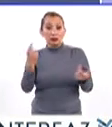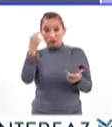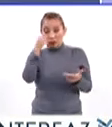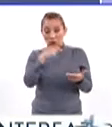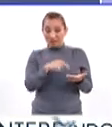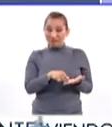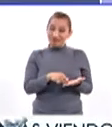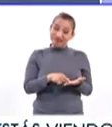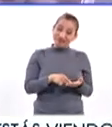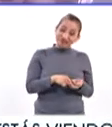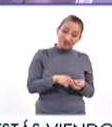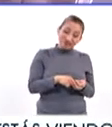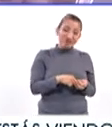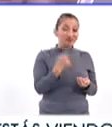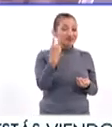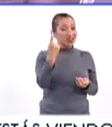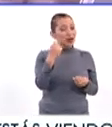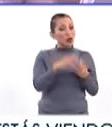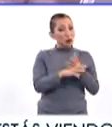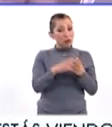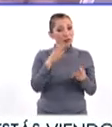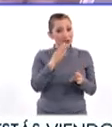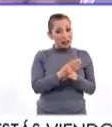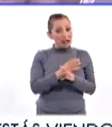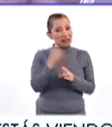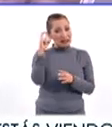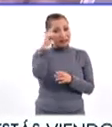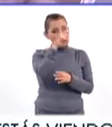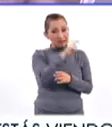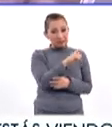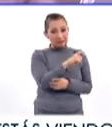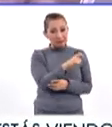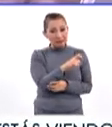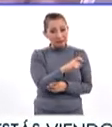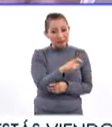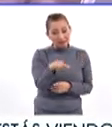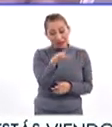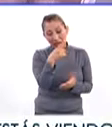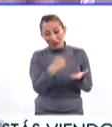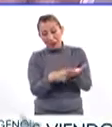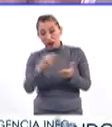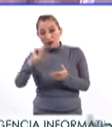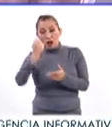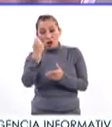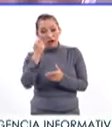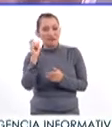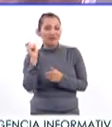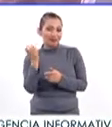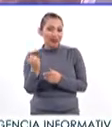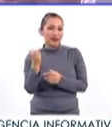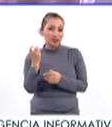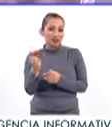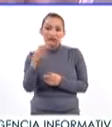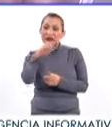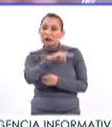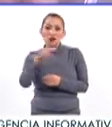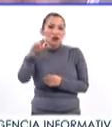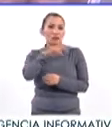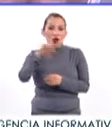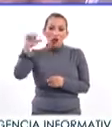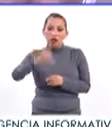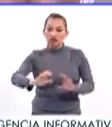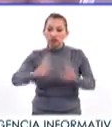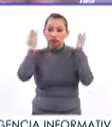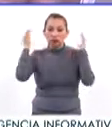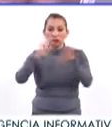creo que una de las situaciones también complicadas dentro de la tecnología es precisamente la inmediatez, ¿no?